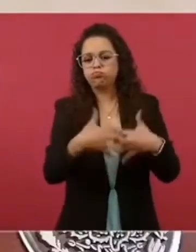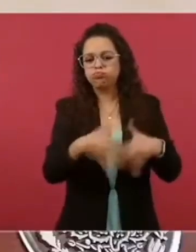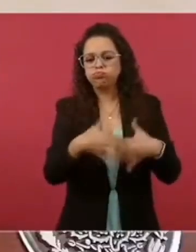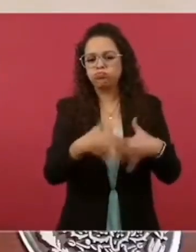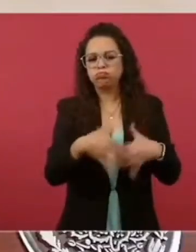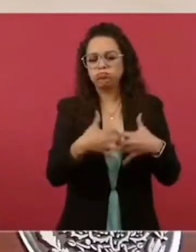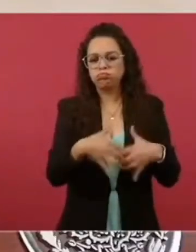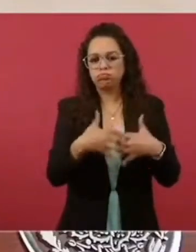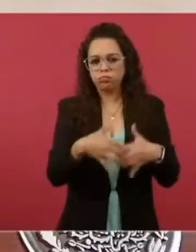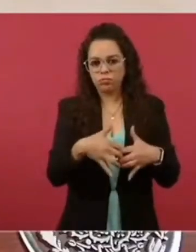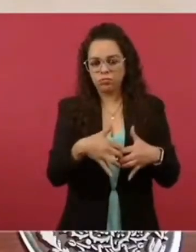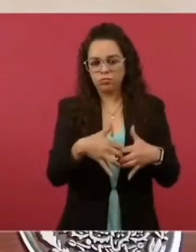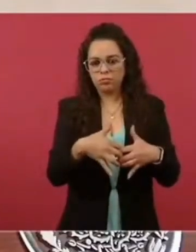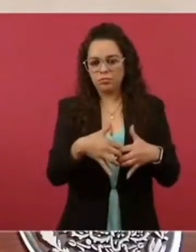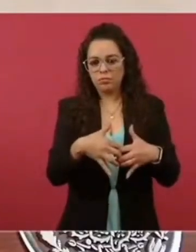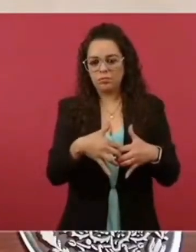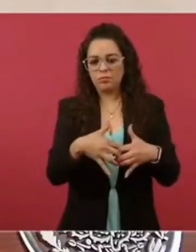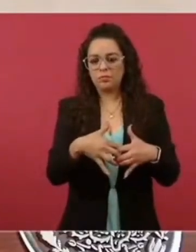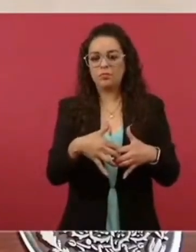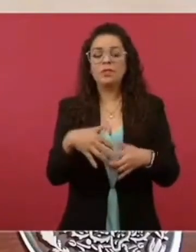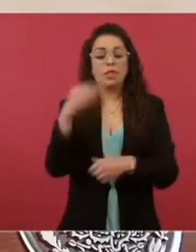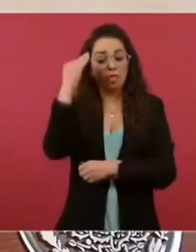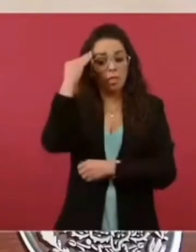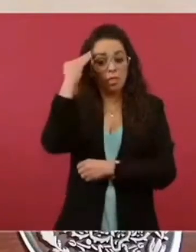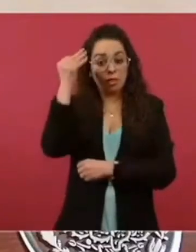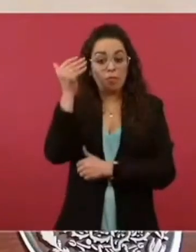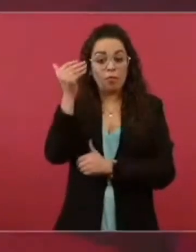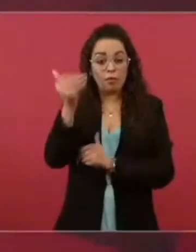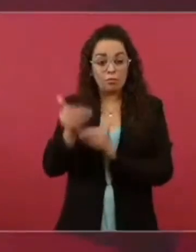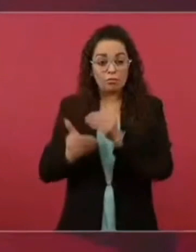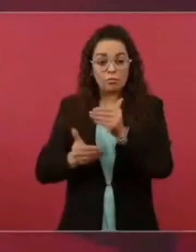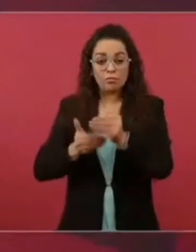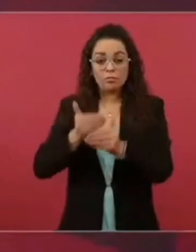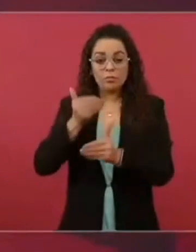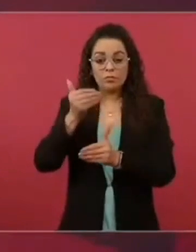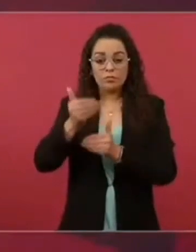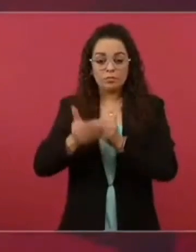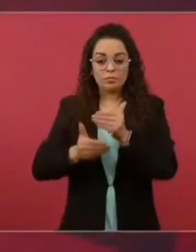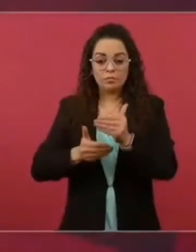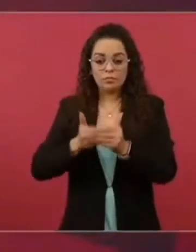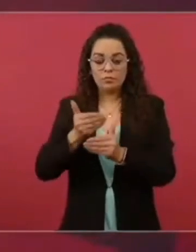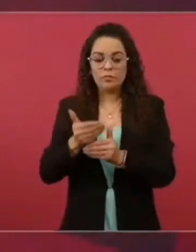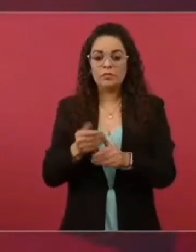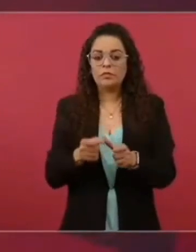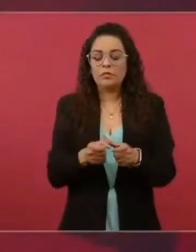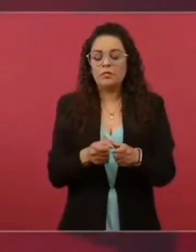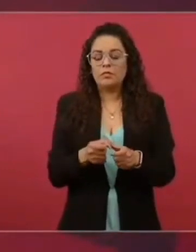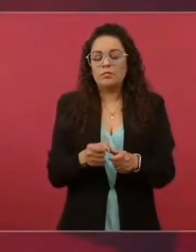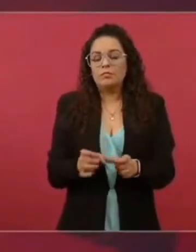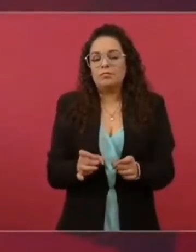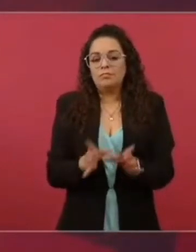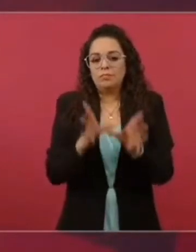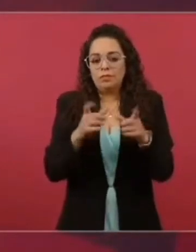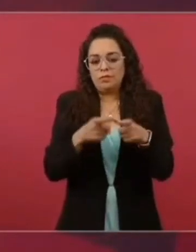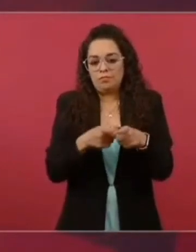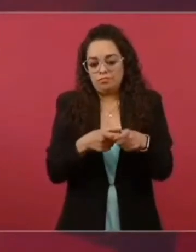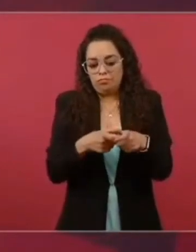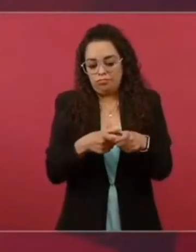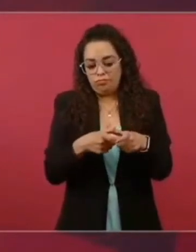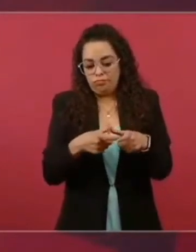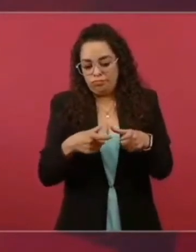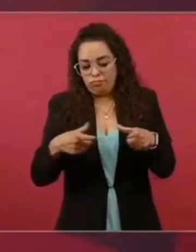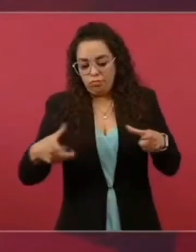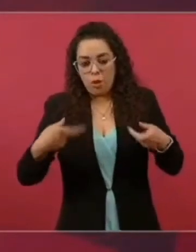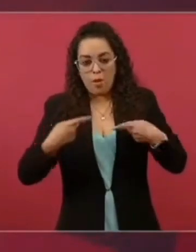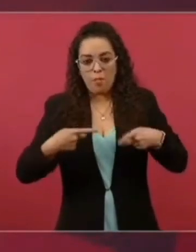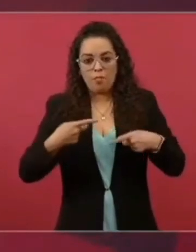por descuido, con el paso del tiempo, se fue creando un mercado de consumo de